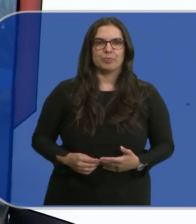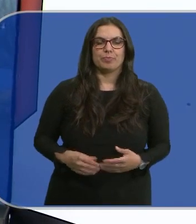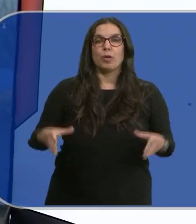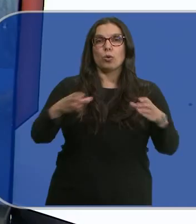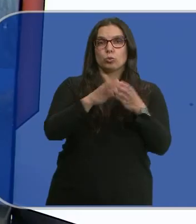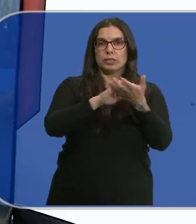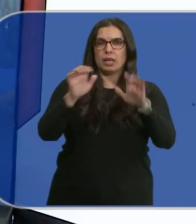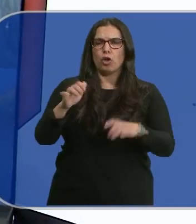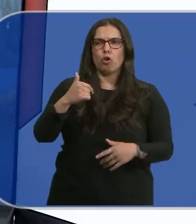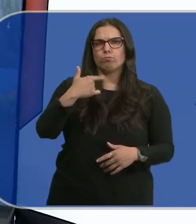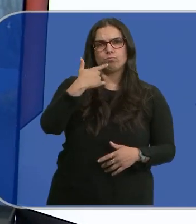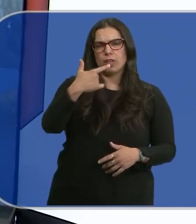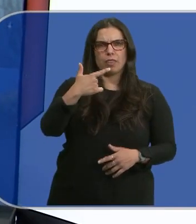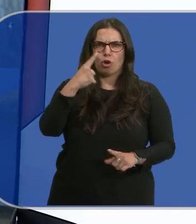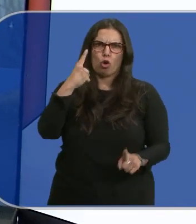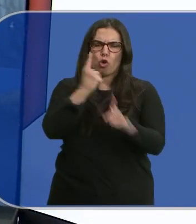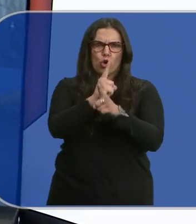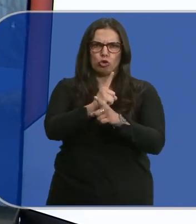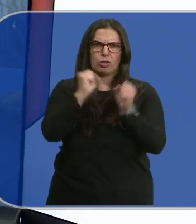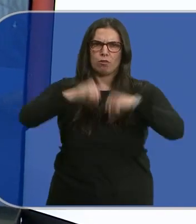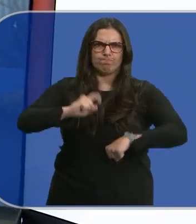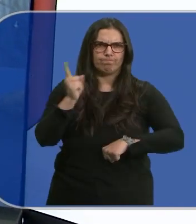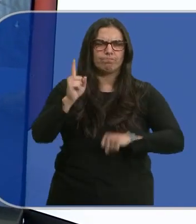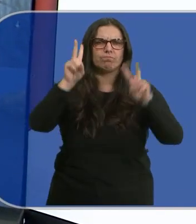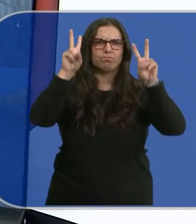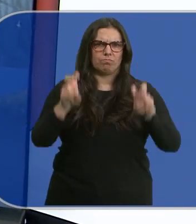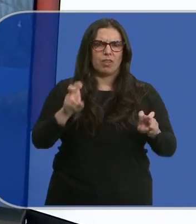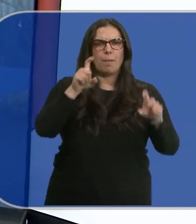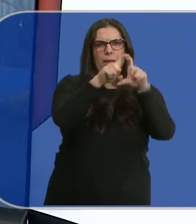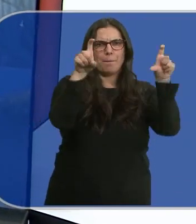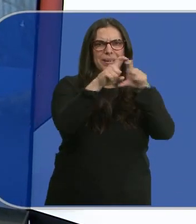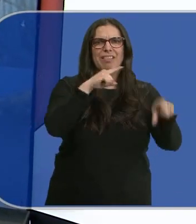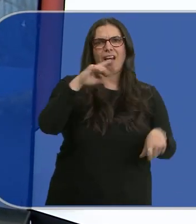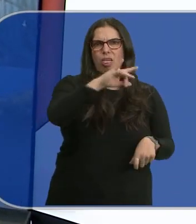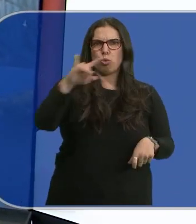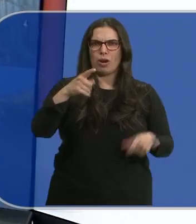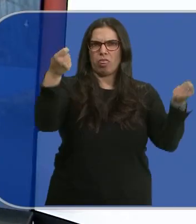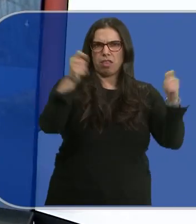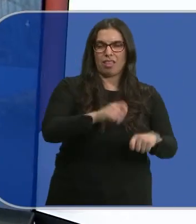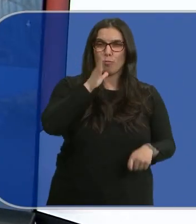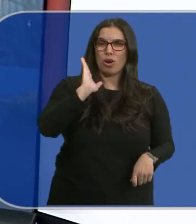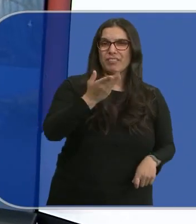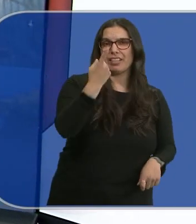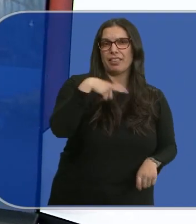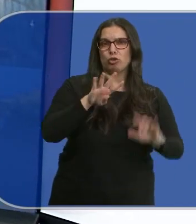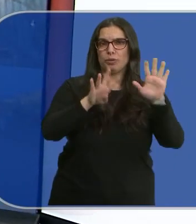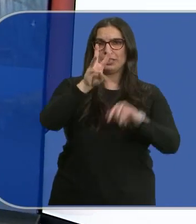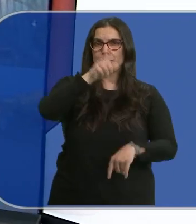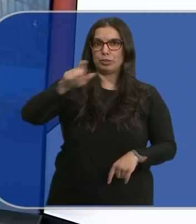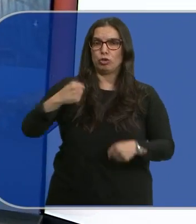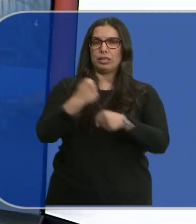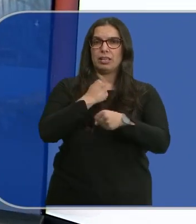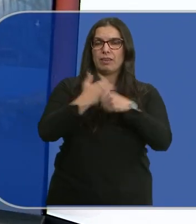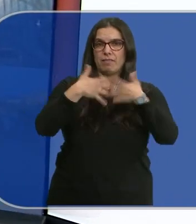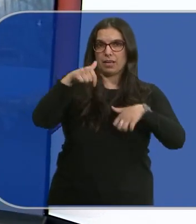La Junta de Castilla y León ha mostrado su oposición total a la reestructuración que ha anunciado Azucarera, que afectaría a 193 trabajadores de las